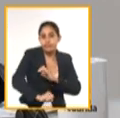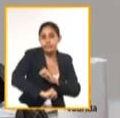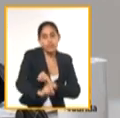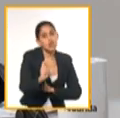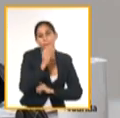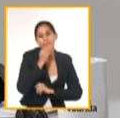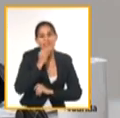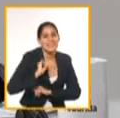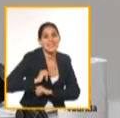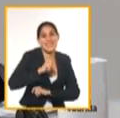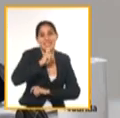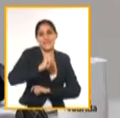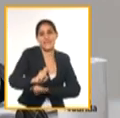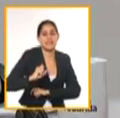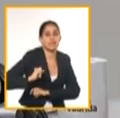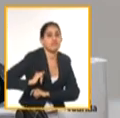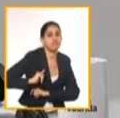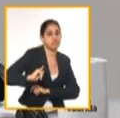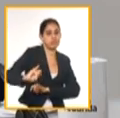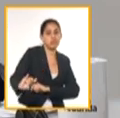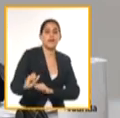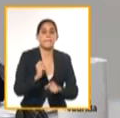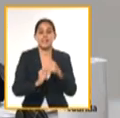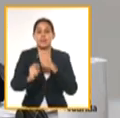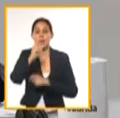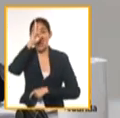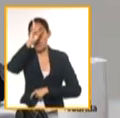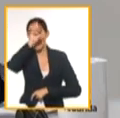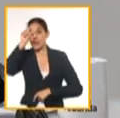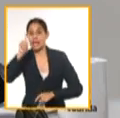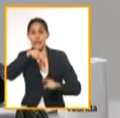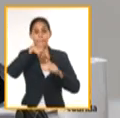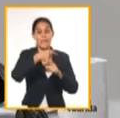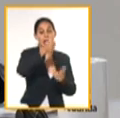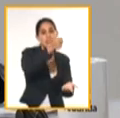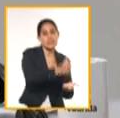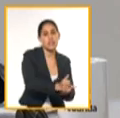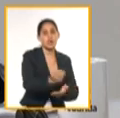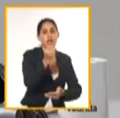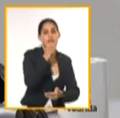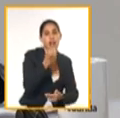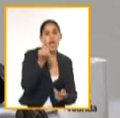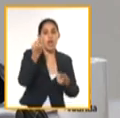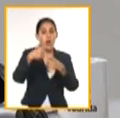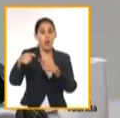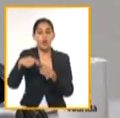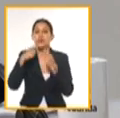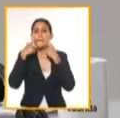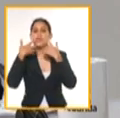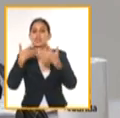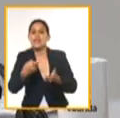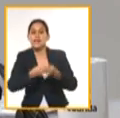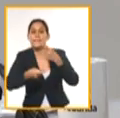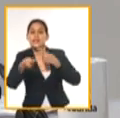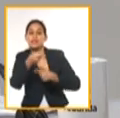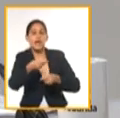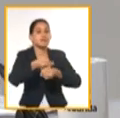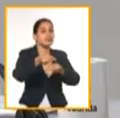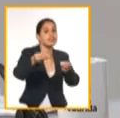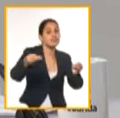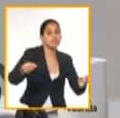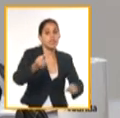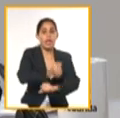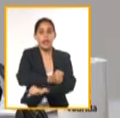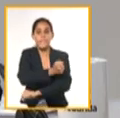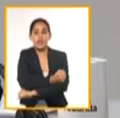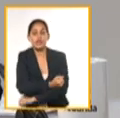los hospitales, centros de salud, centros de producción de alimentos. Se movilizan en ese momento todas las pipas disponibles en los territorios, tanto del sistema